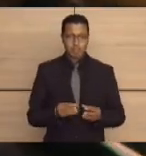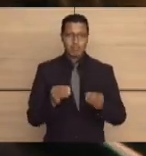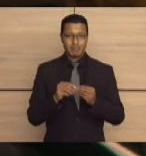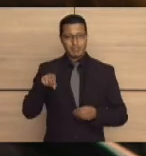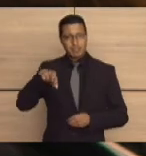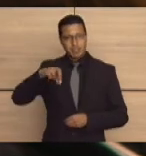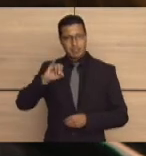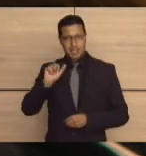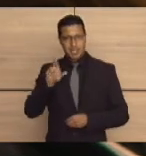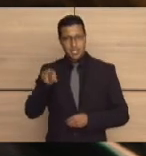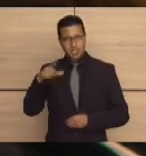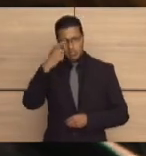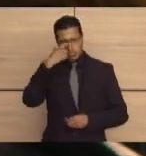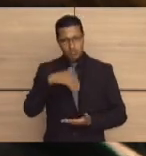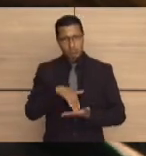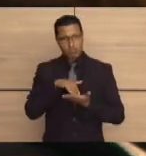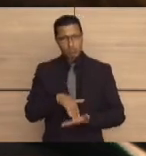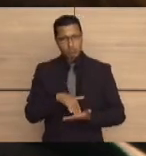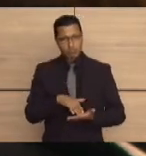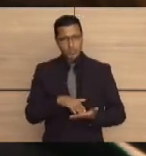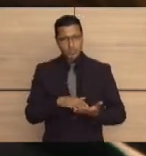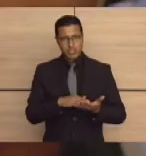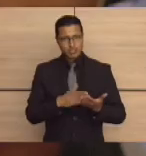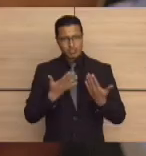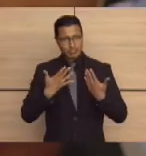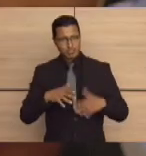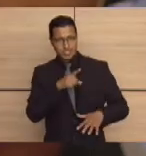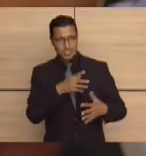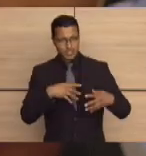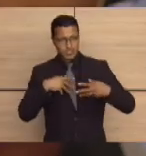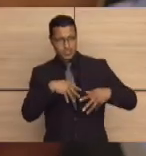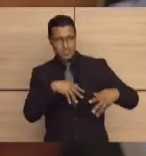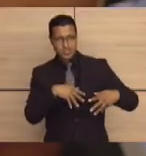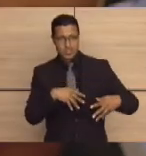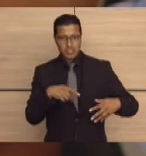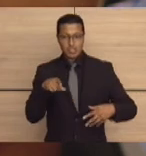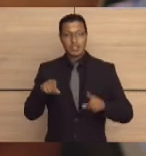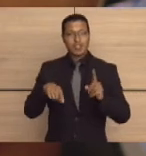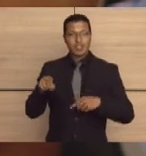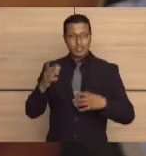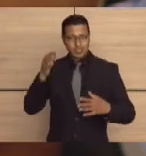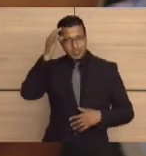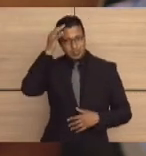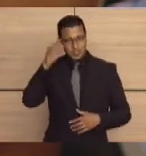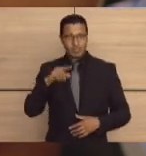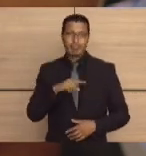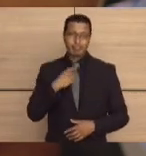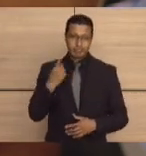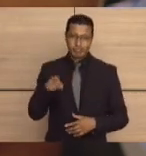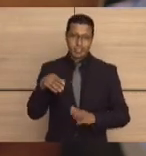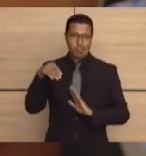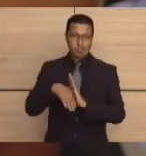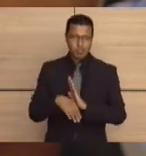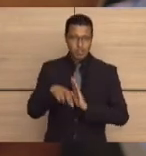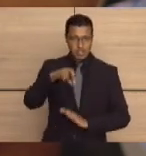estaba oponiendo muy seriamente a los avances del Ejército Libertador y iba a hacer fracasar la revolución. Pero eso no significa que